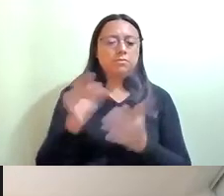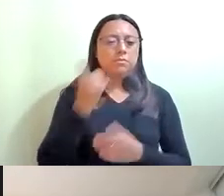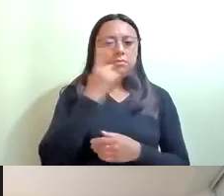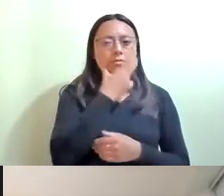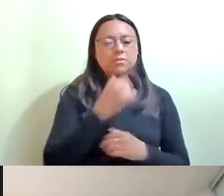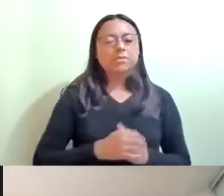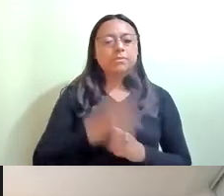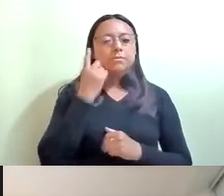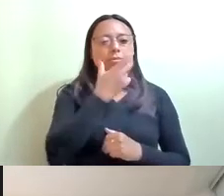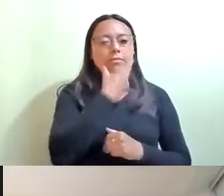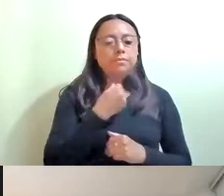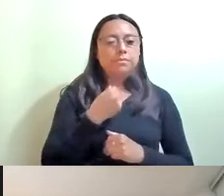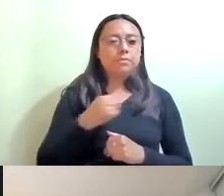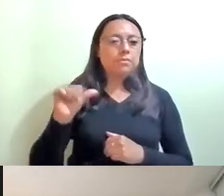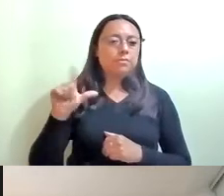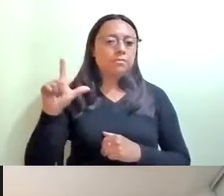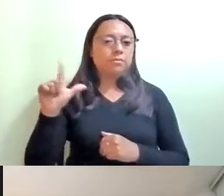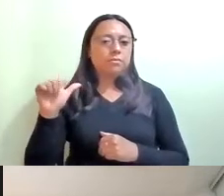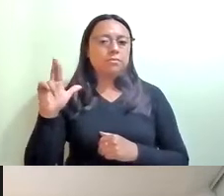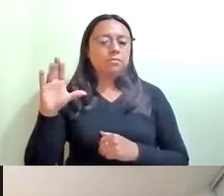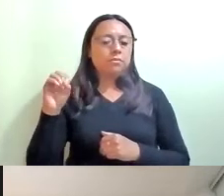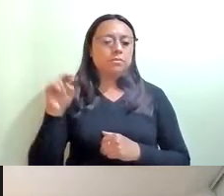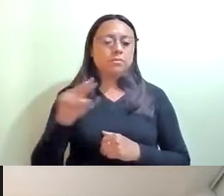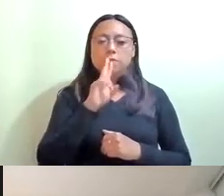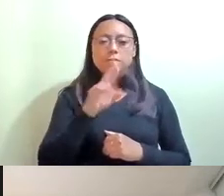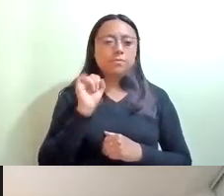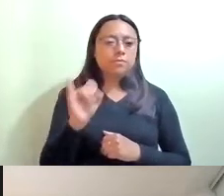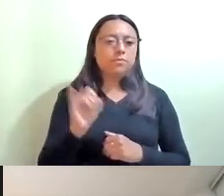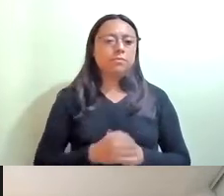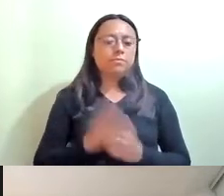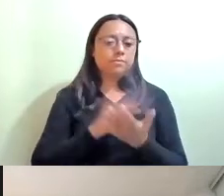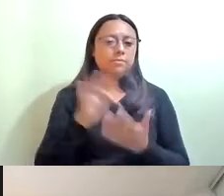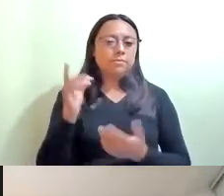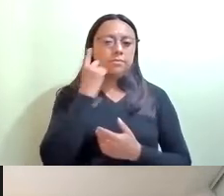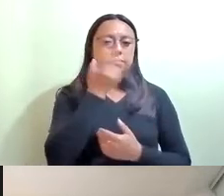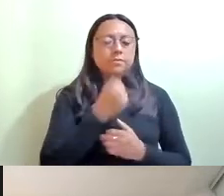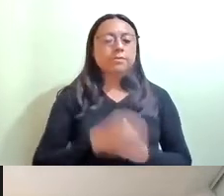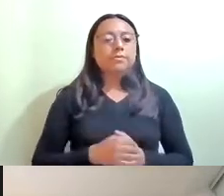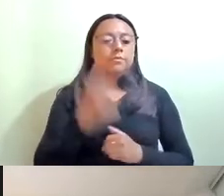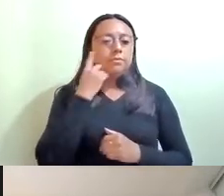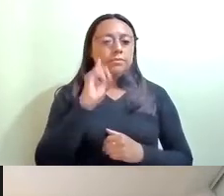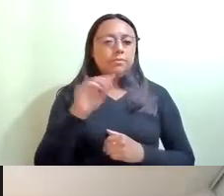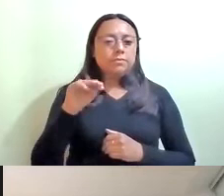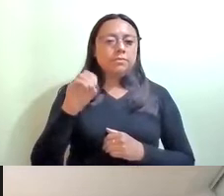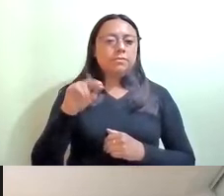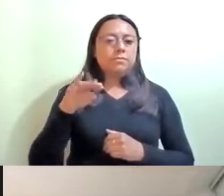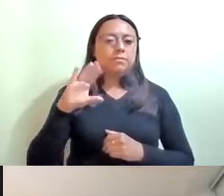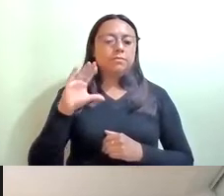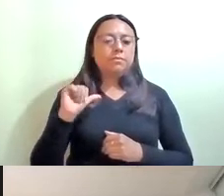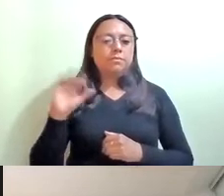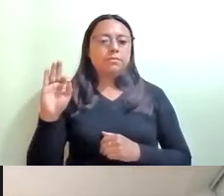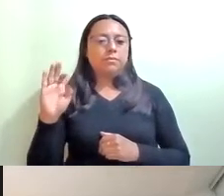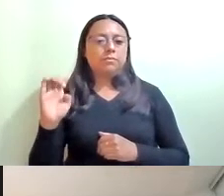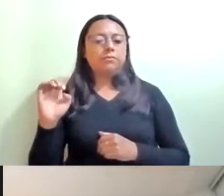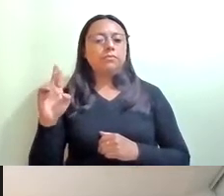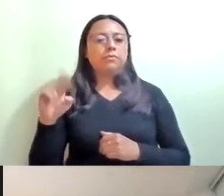Diputado Ernesto Alarcón Jiménez. Ernesto Alarcón, a favor. Gracias, diputado. Diputada Mónica Fernández César.